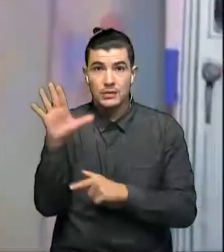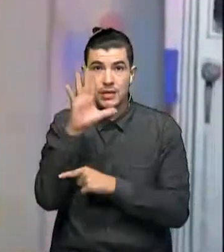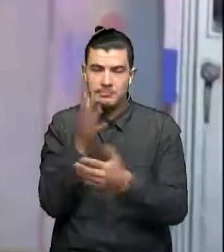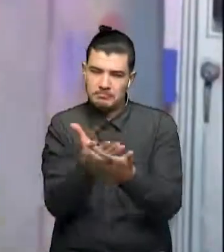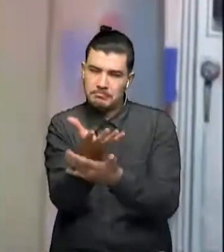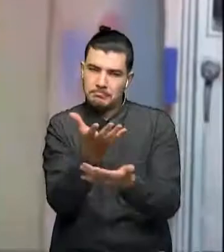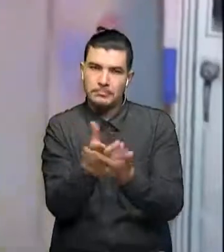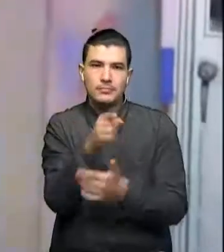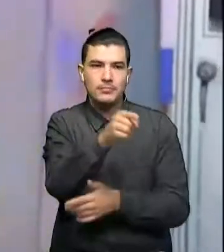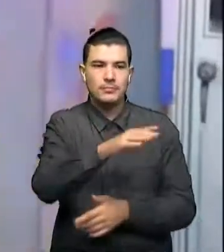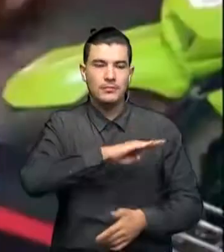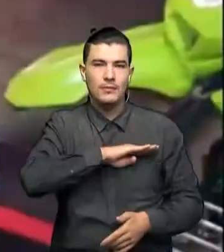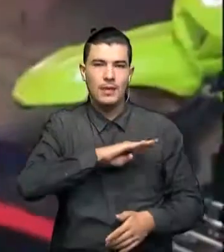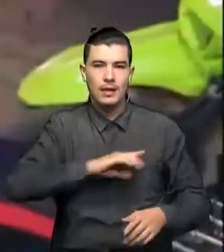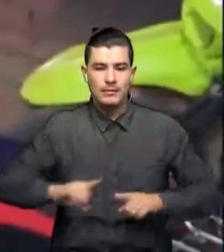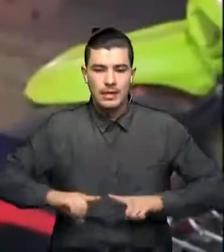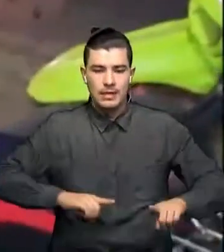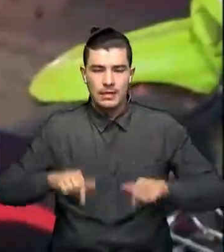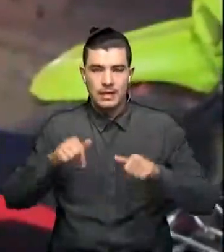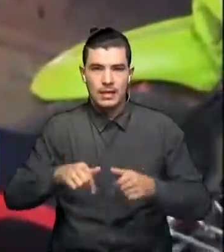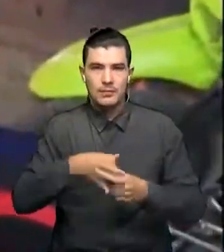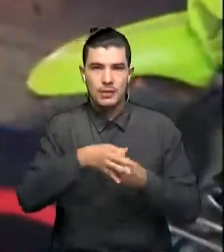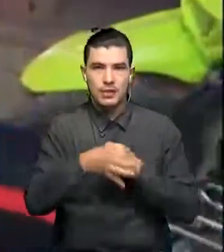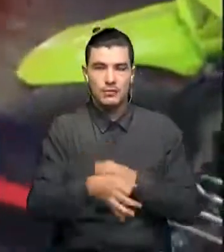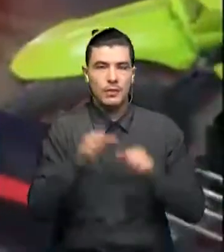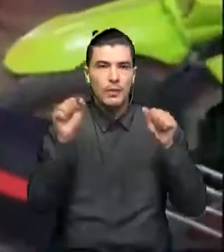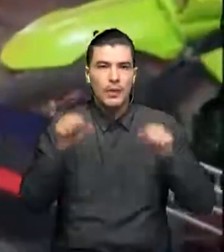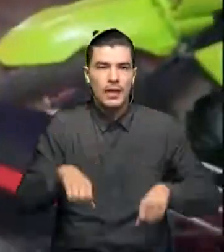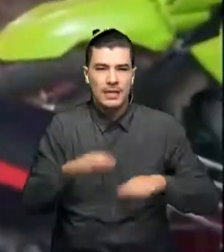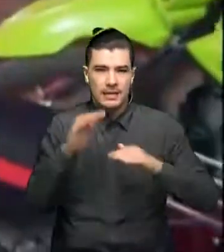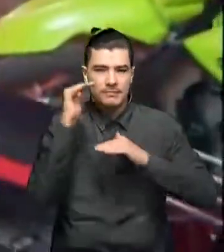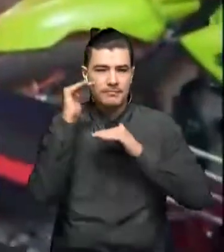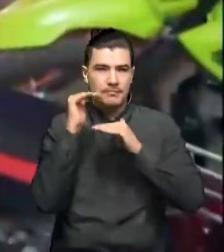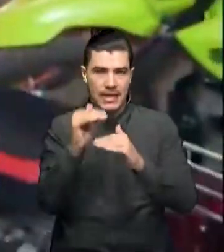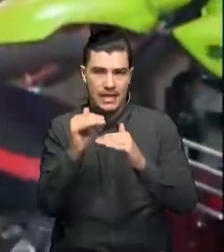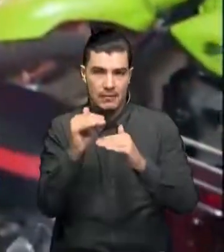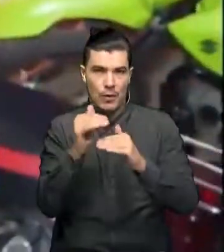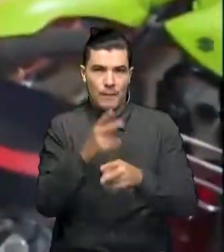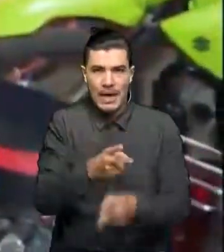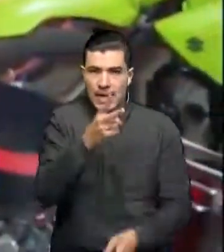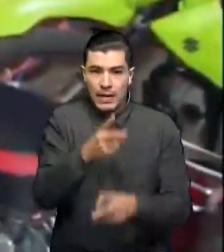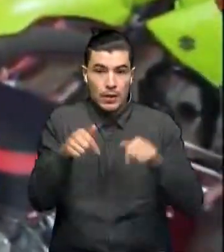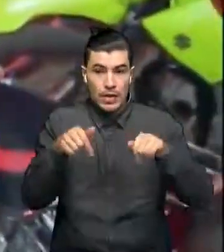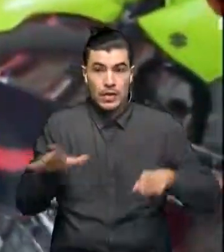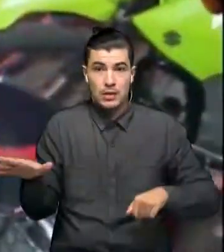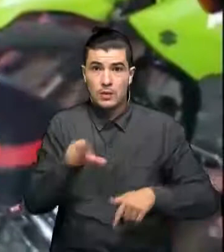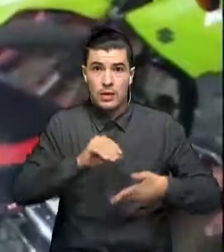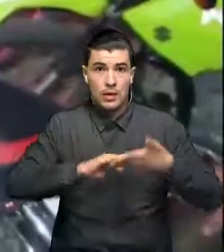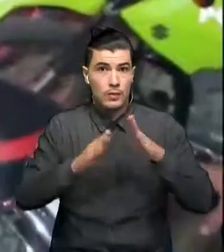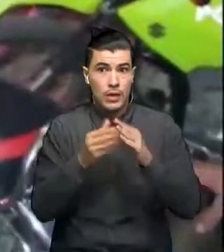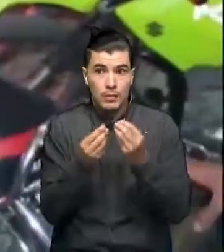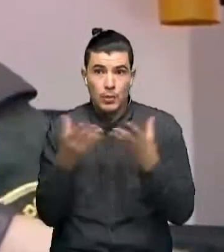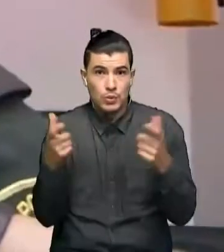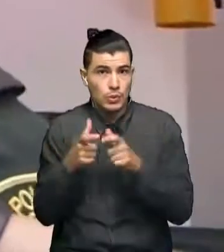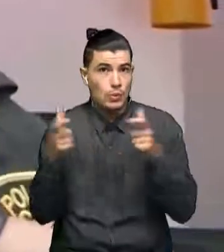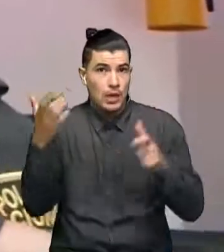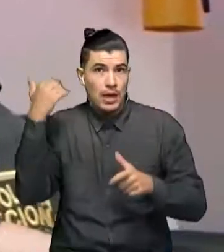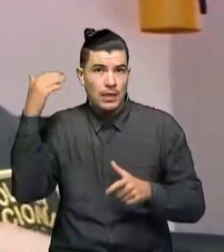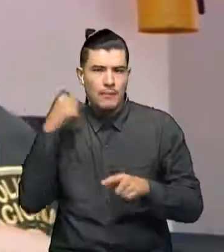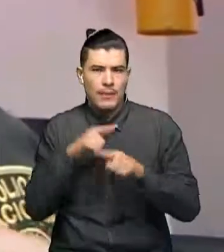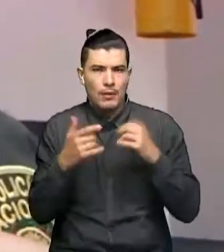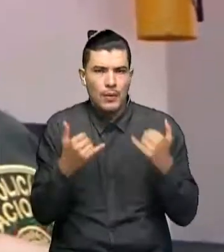recomienda adoptar a la administración municipal para minimizar los riesgos a los que se ha sometido la población como algunas restricciones